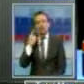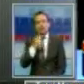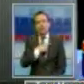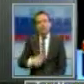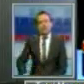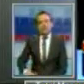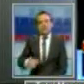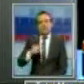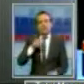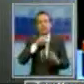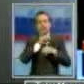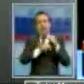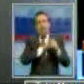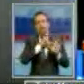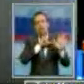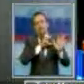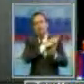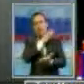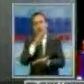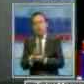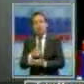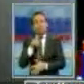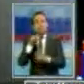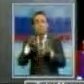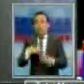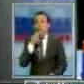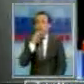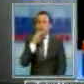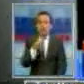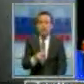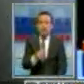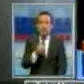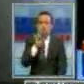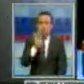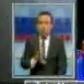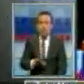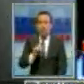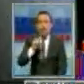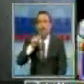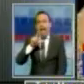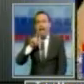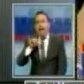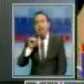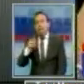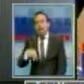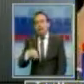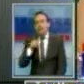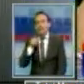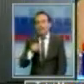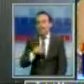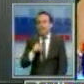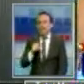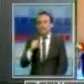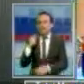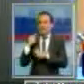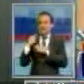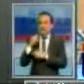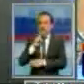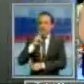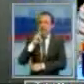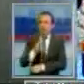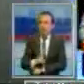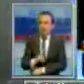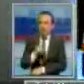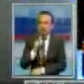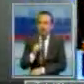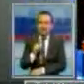el año 90 hasta la fecha. Y todos partían diciendo, salvo Patricio Elwin, que decía el resultado de ayer, porque él supo